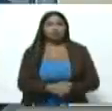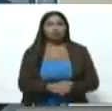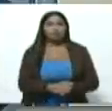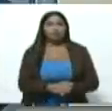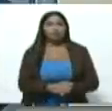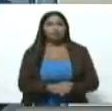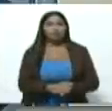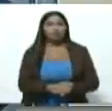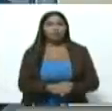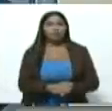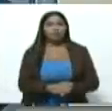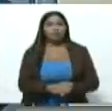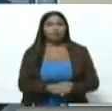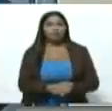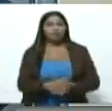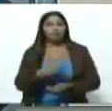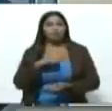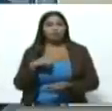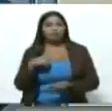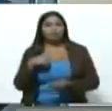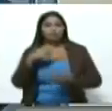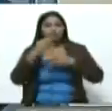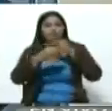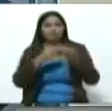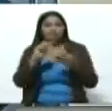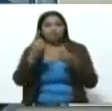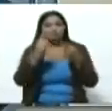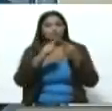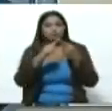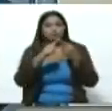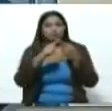que han causado, la primera de ellas la voy a